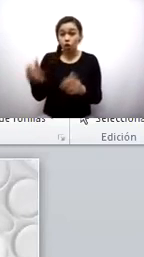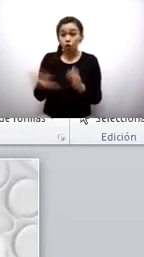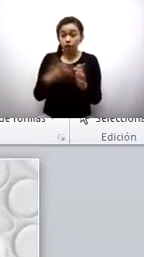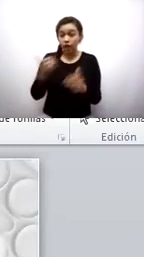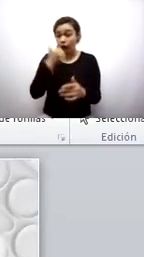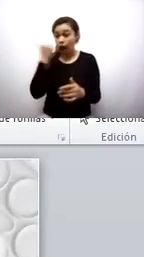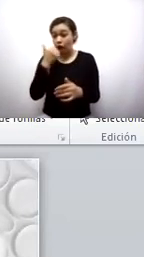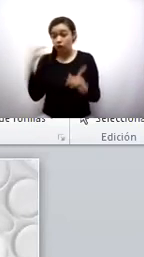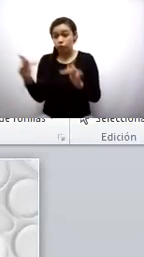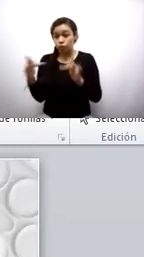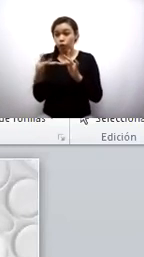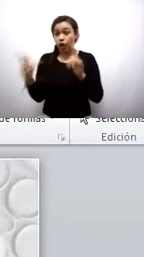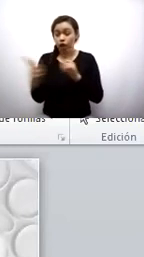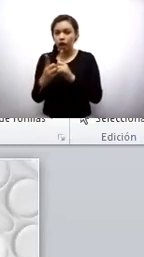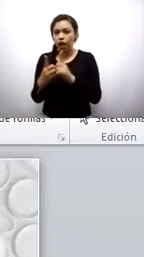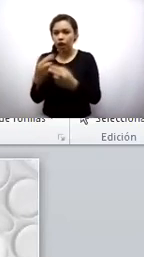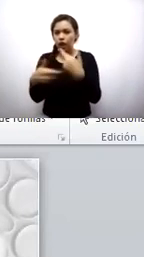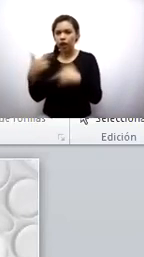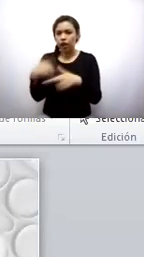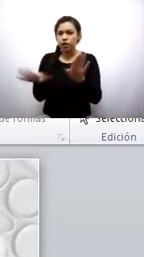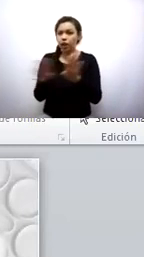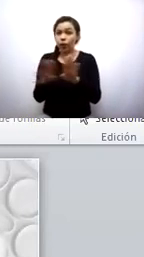van a regresar? ¿Sus